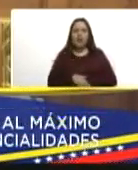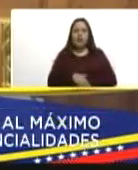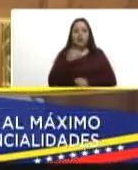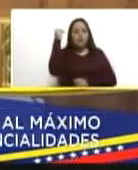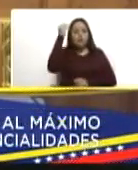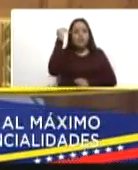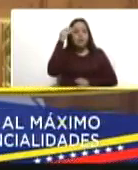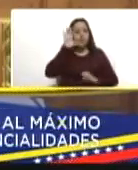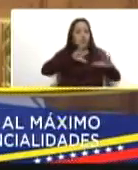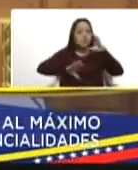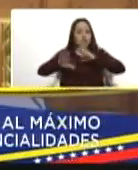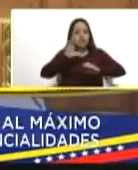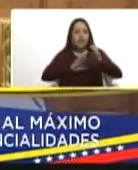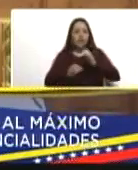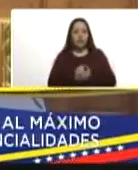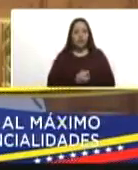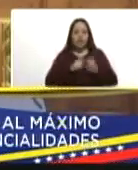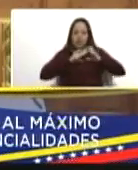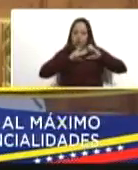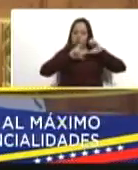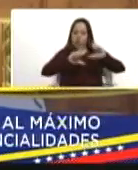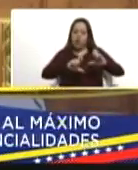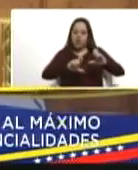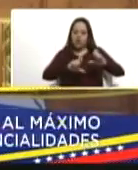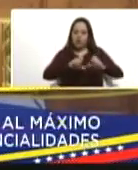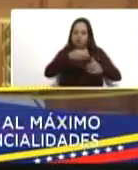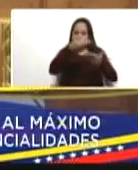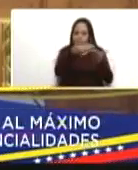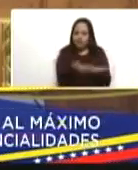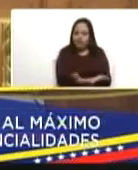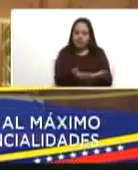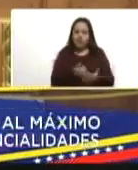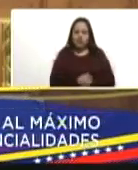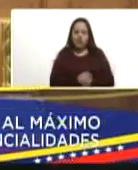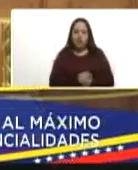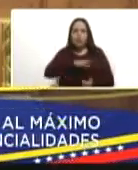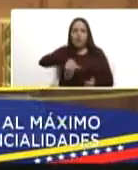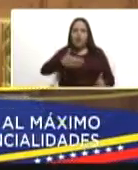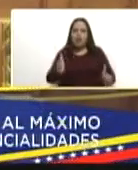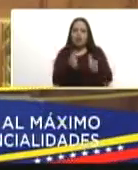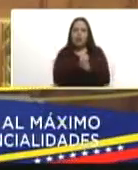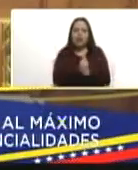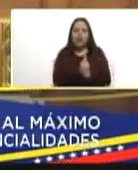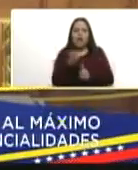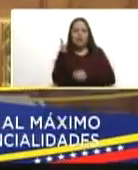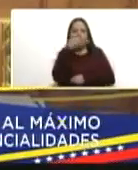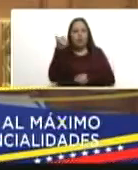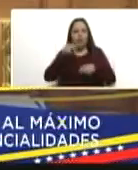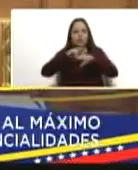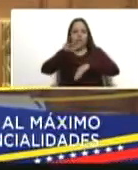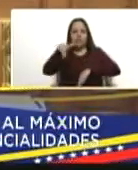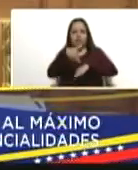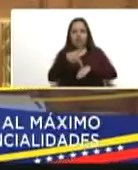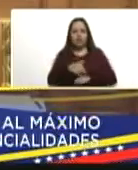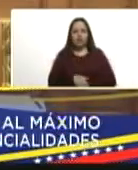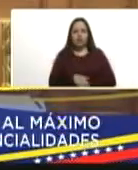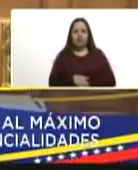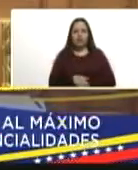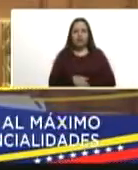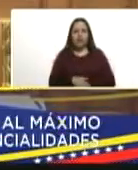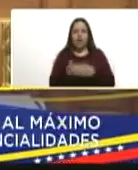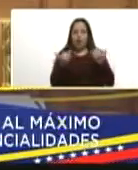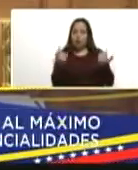científico y el corazón puesto en el logro de la prosperidad nacional ahora